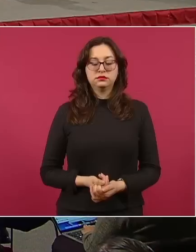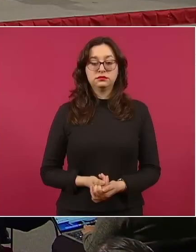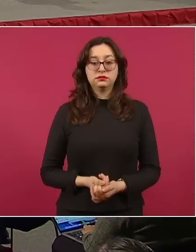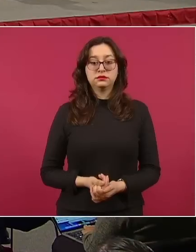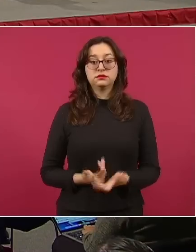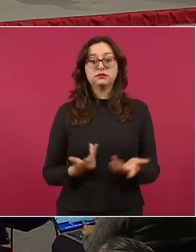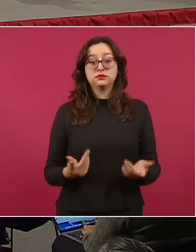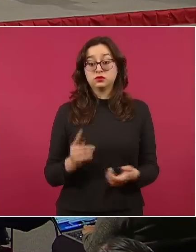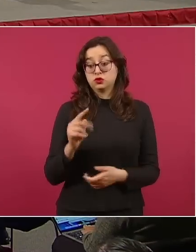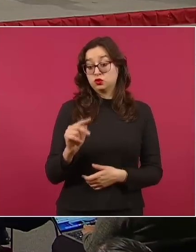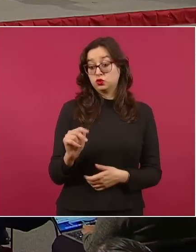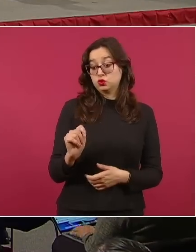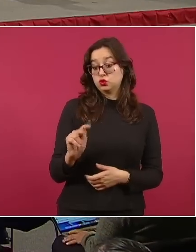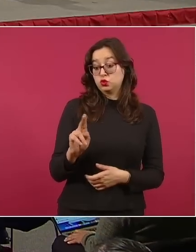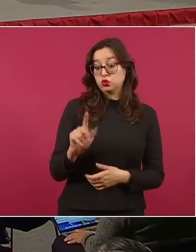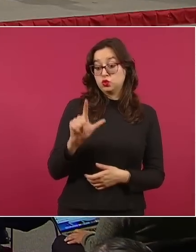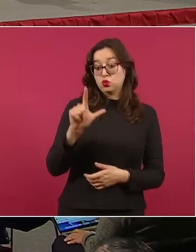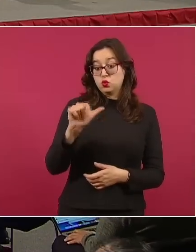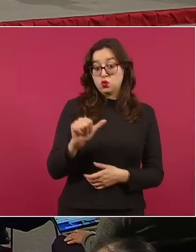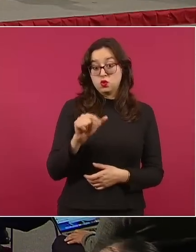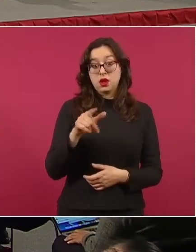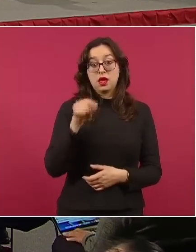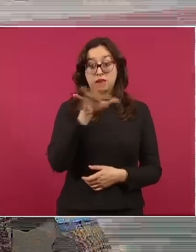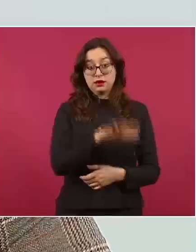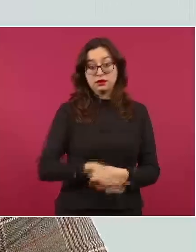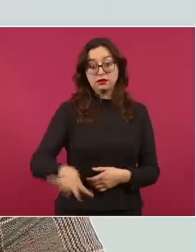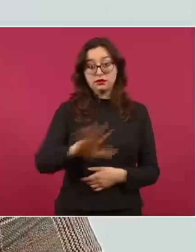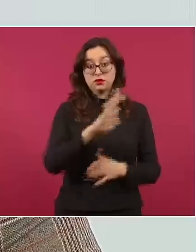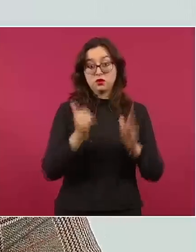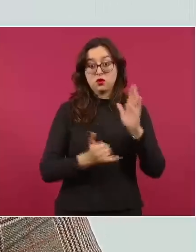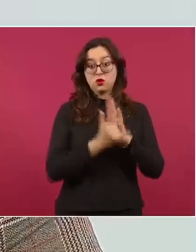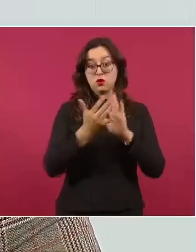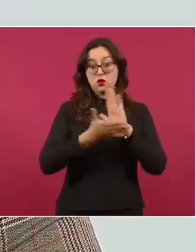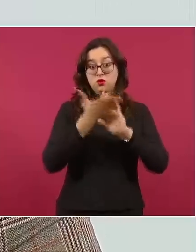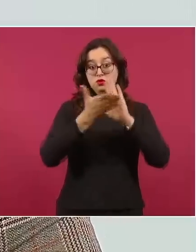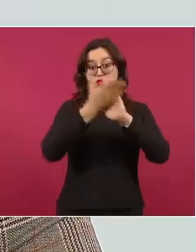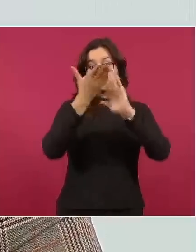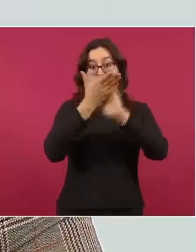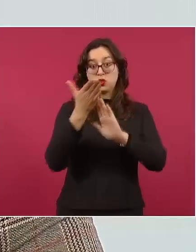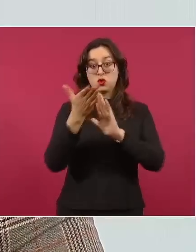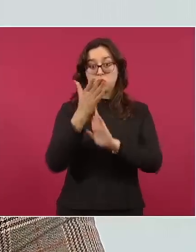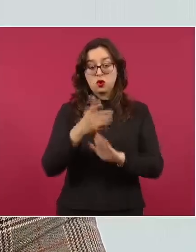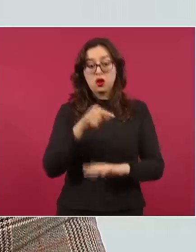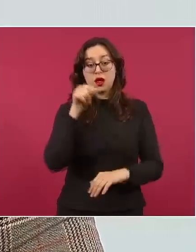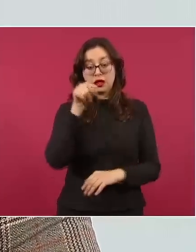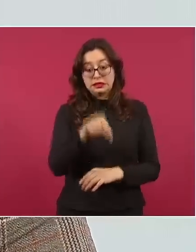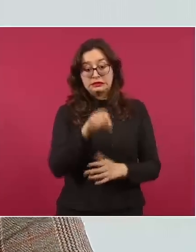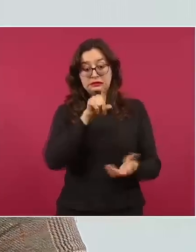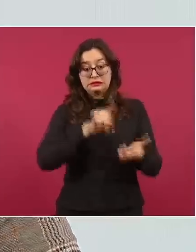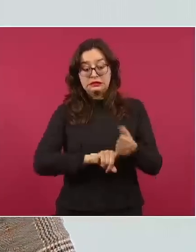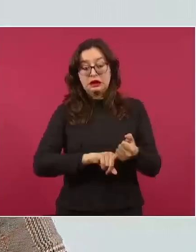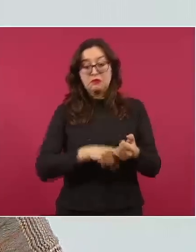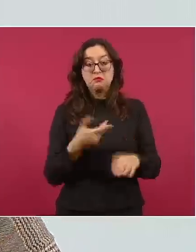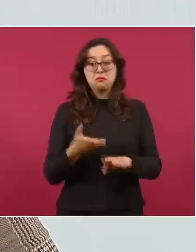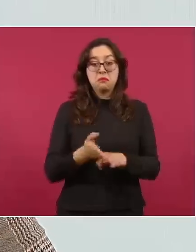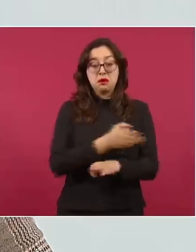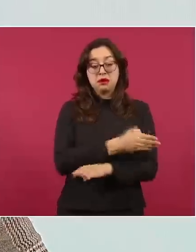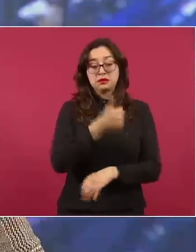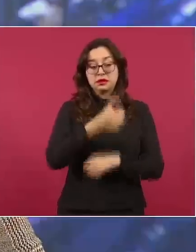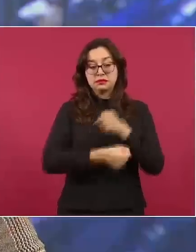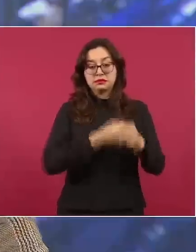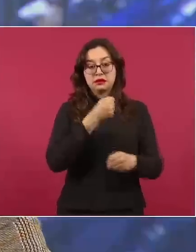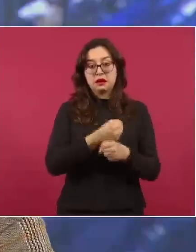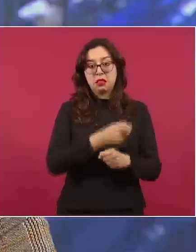dar servicio a estas 2 refinerías esta planta coquizadora. El costo será